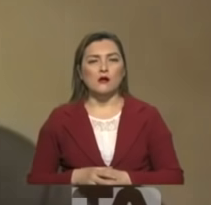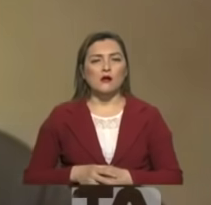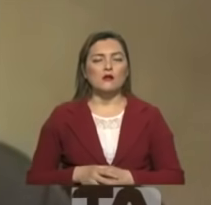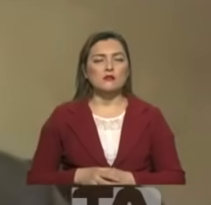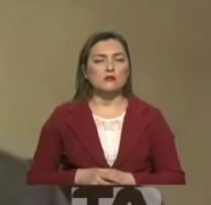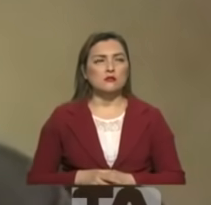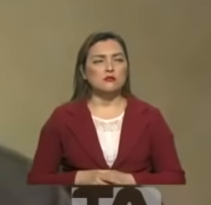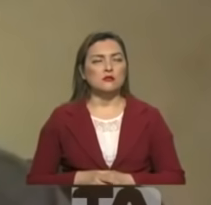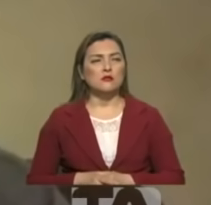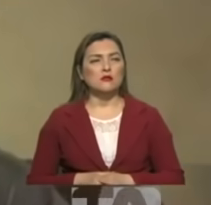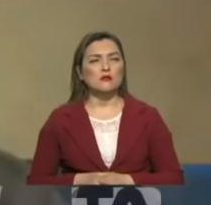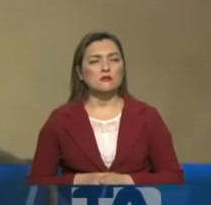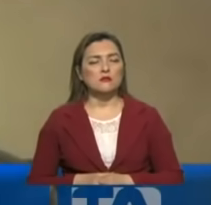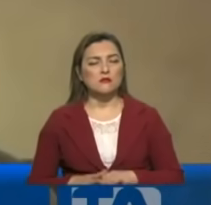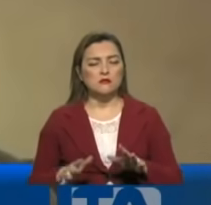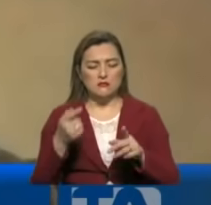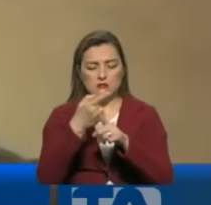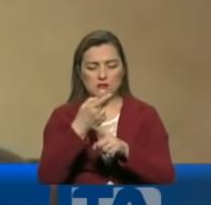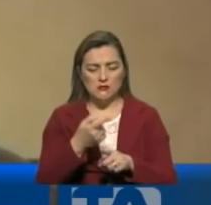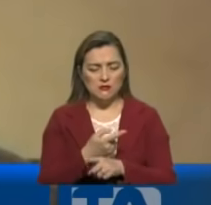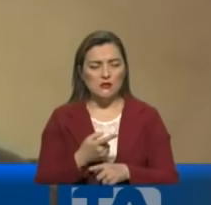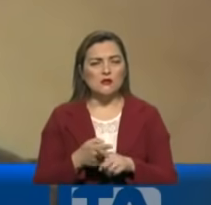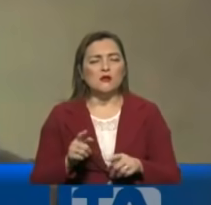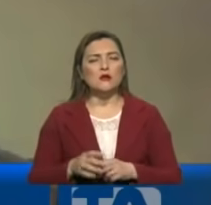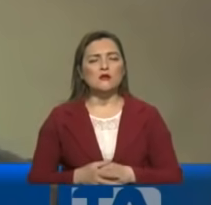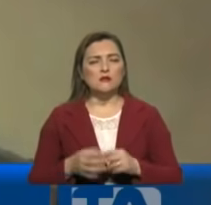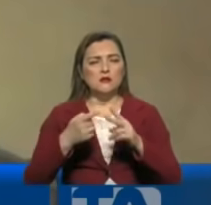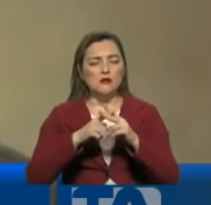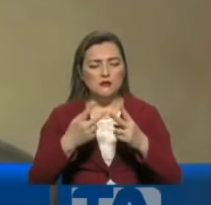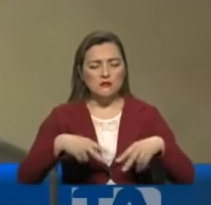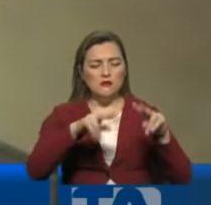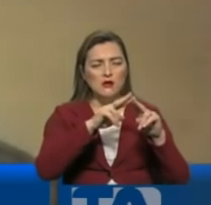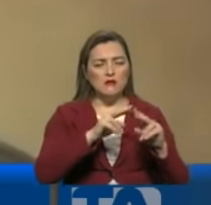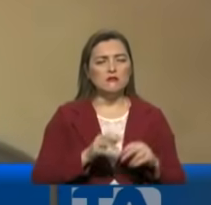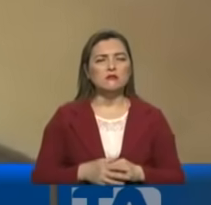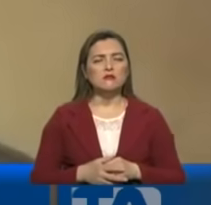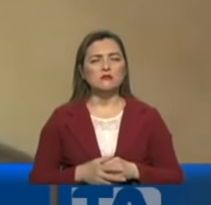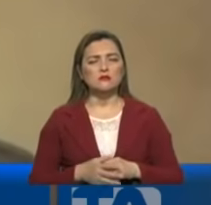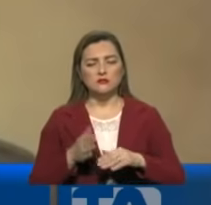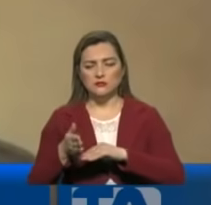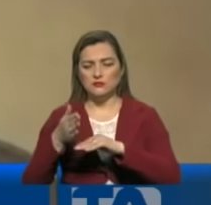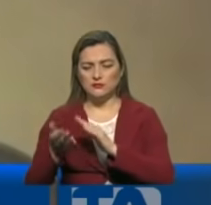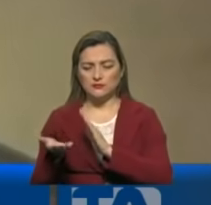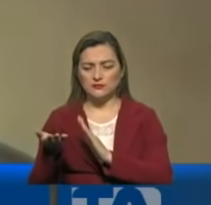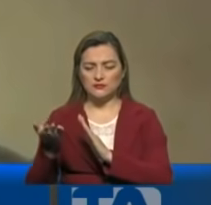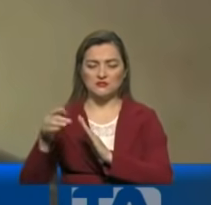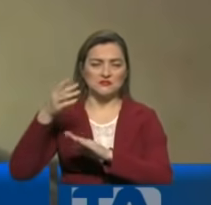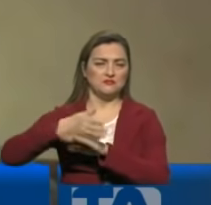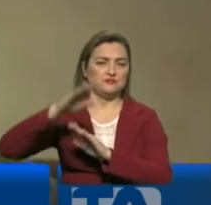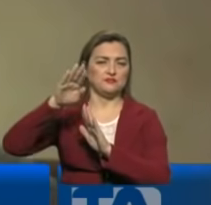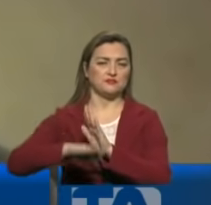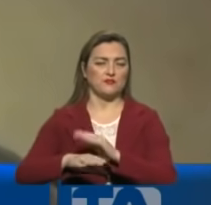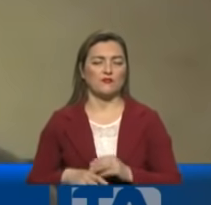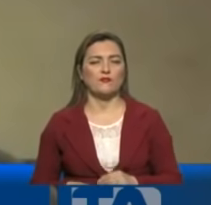1.896.366 dólares. Nosotros empezamos a notar una serie de inconsistencias. El valor inicia con un monto, luego sube, luego baja.